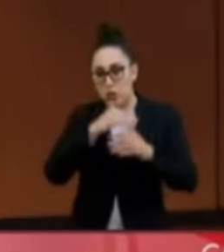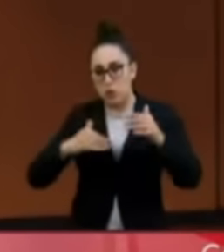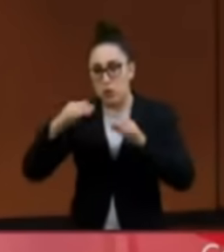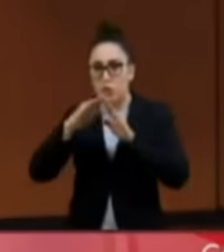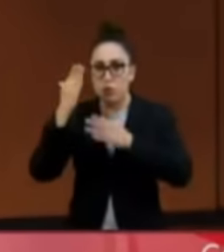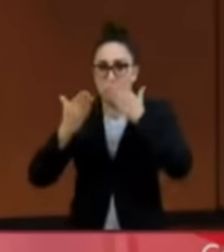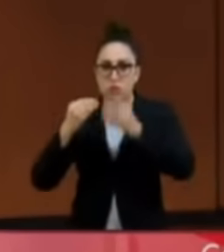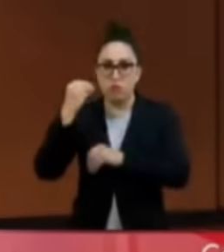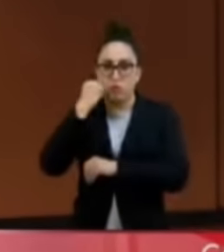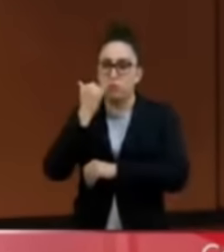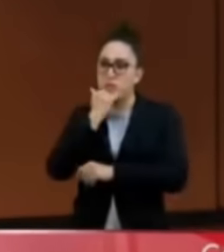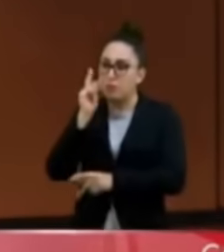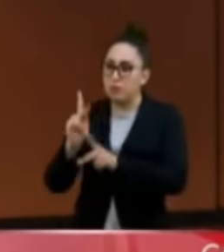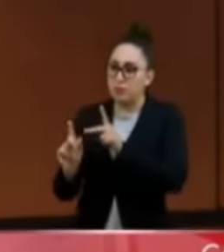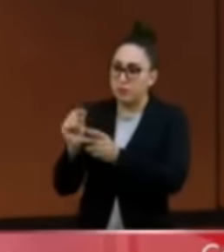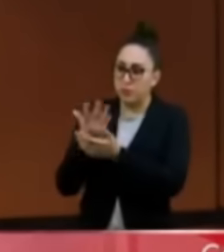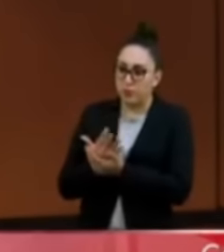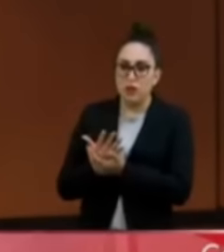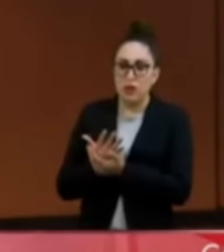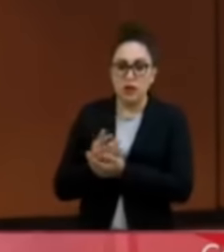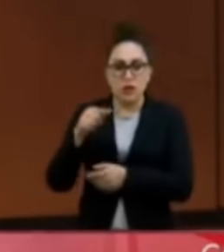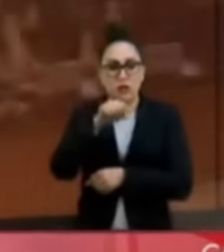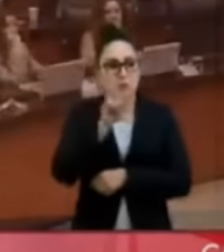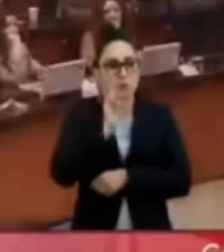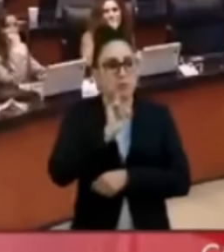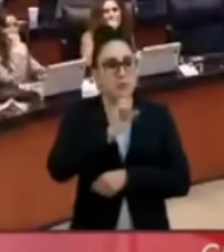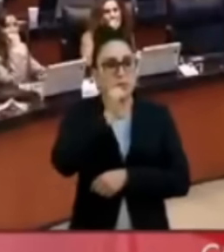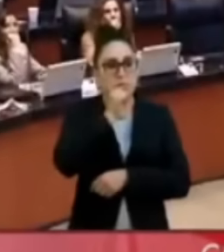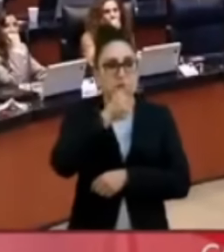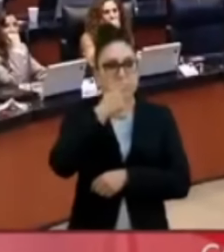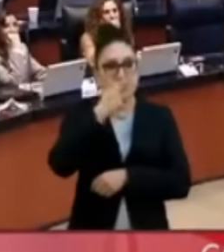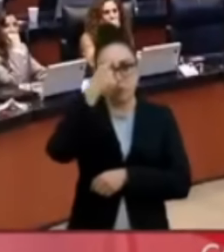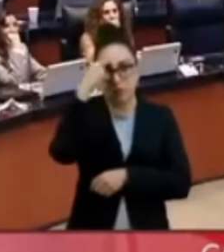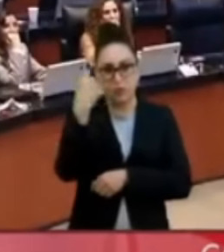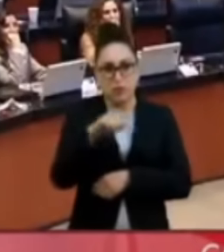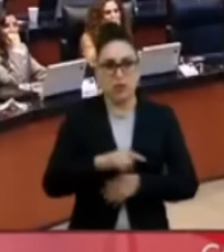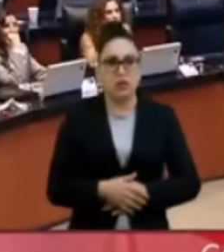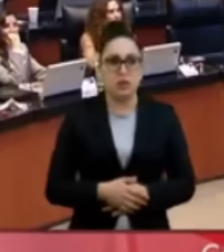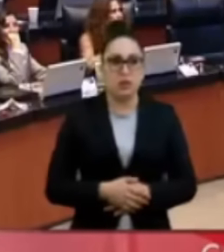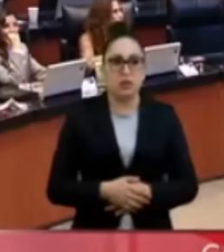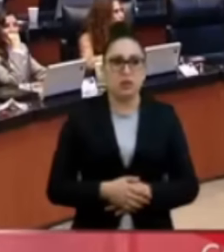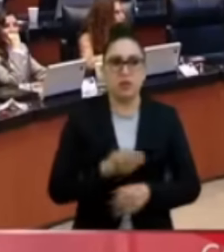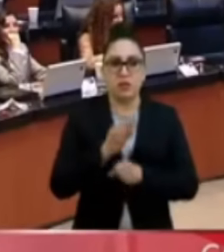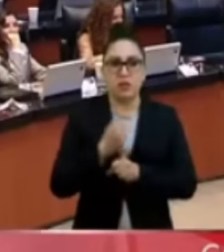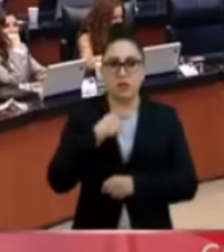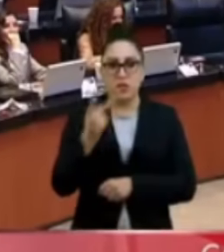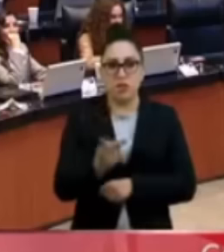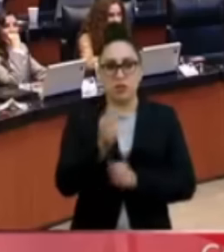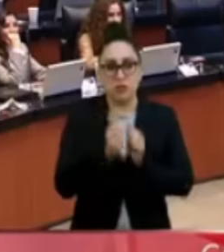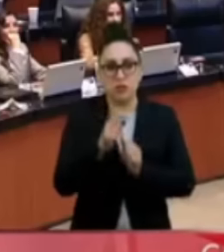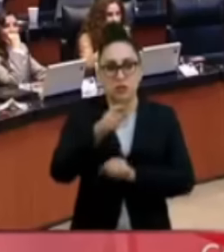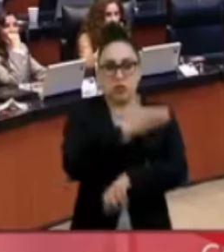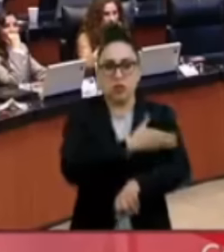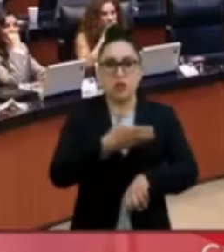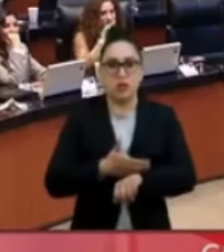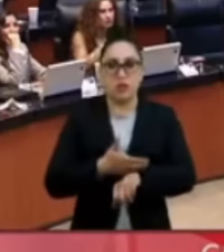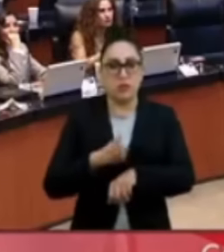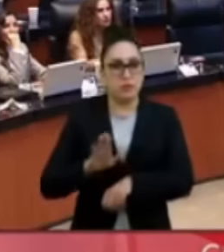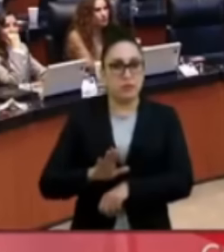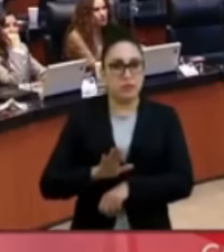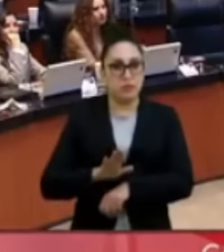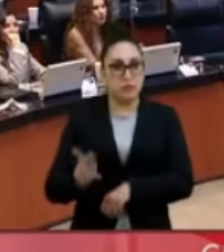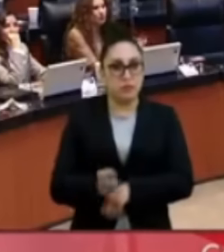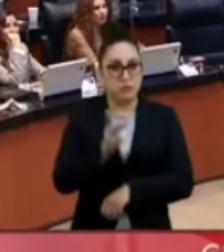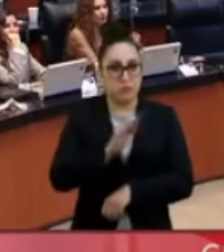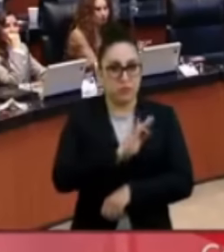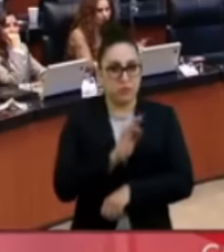Un momento, senador. Pedro Gastón. Un momento, senador. Senadora Carolina Villano, ¿con qué objeto? Quiero preguntarle al orador si me permite hacer una pregunta. No, no puede preguntarle directo,